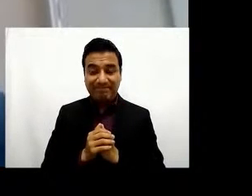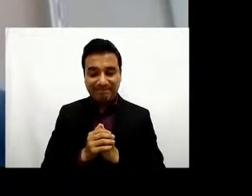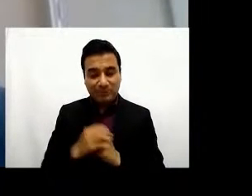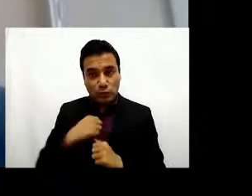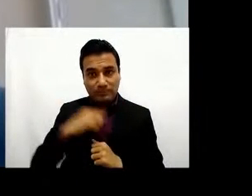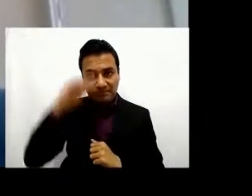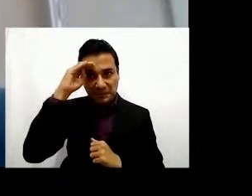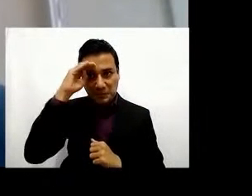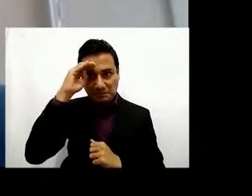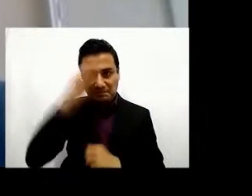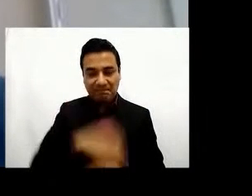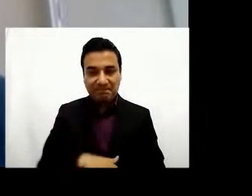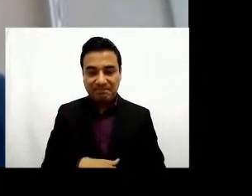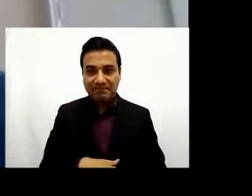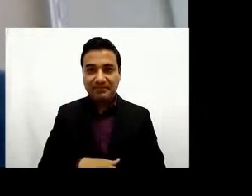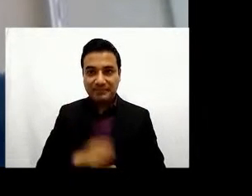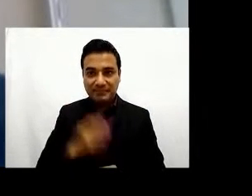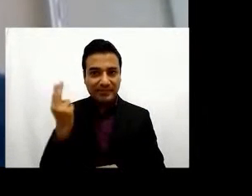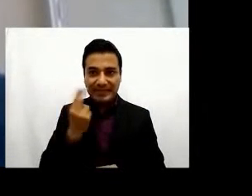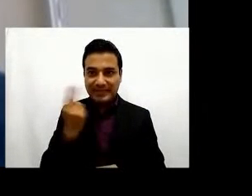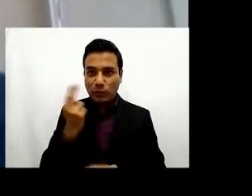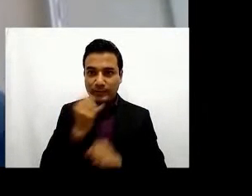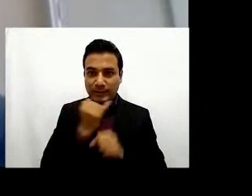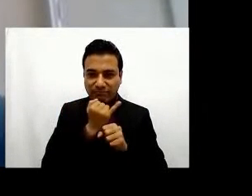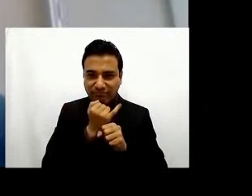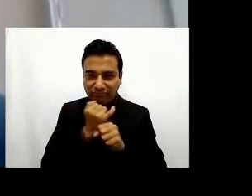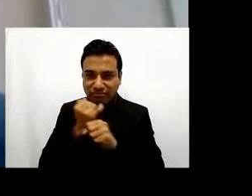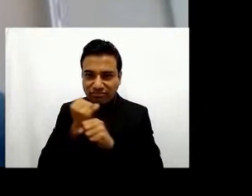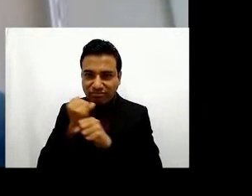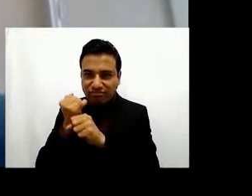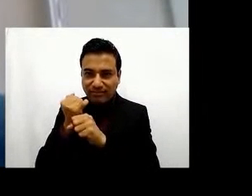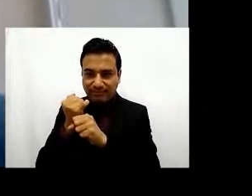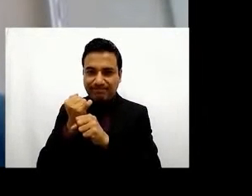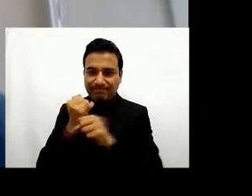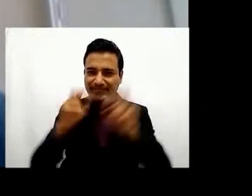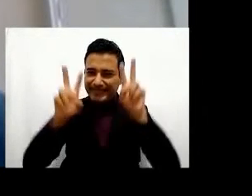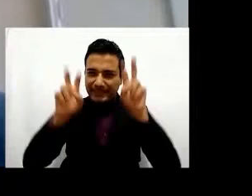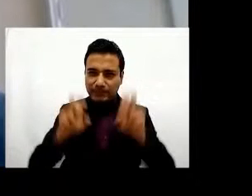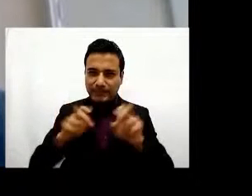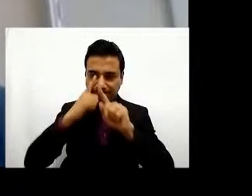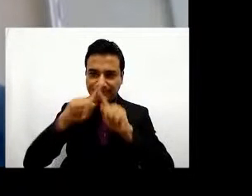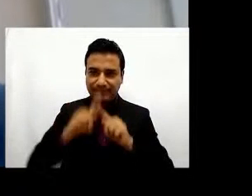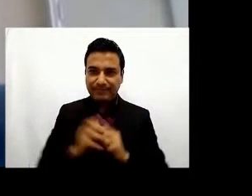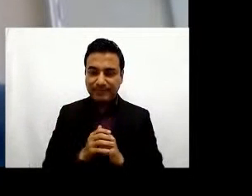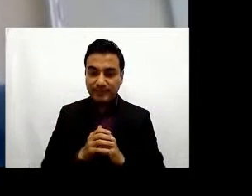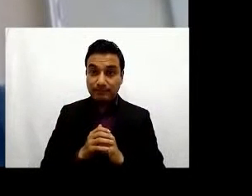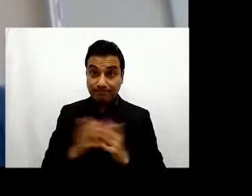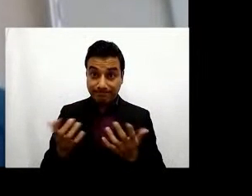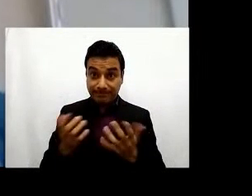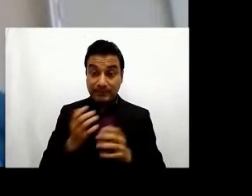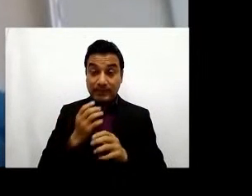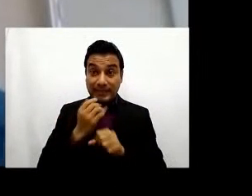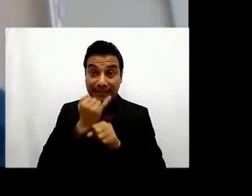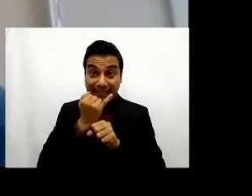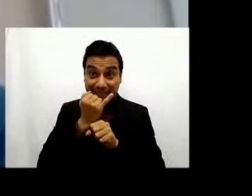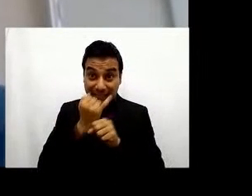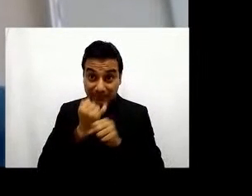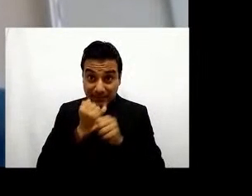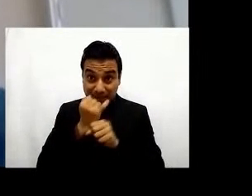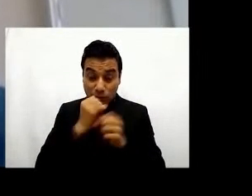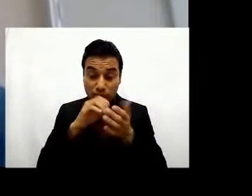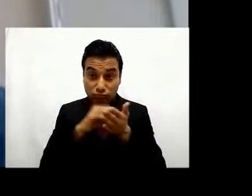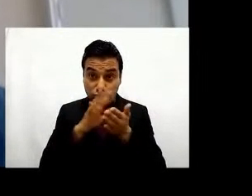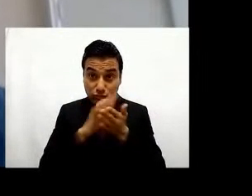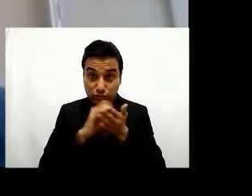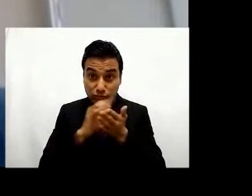amplio, que la propia investigación puede crear empezar a crear